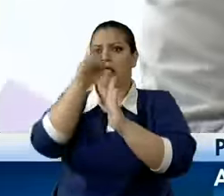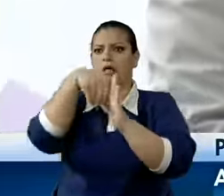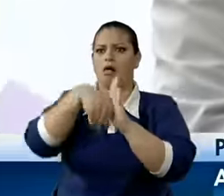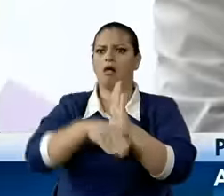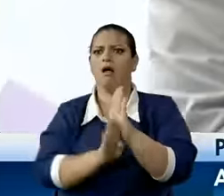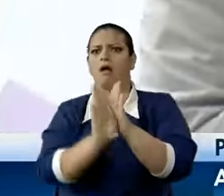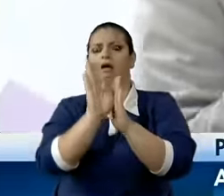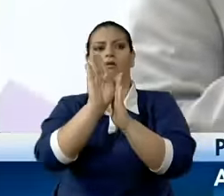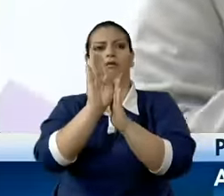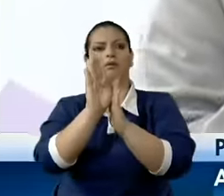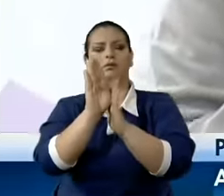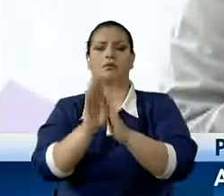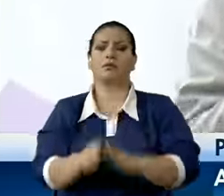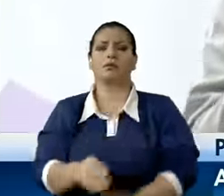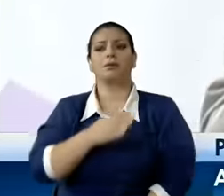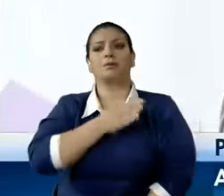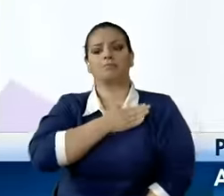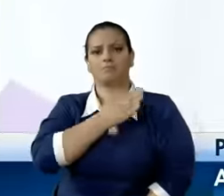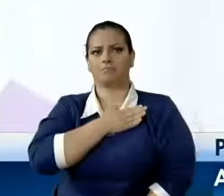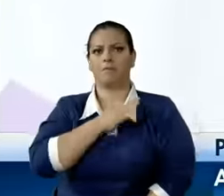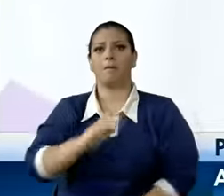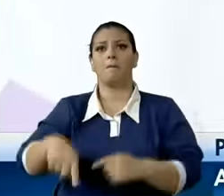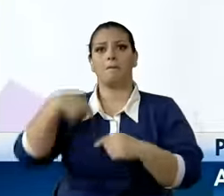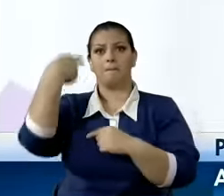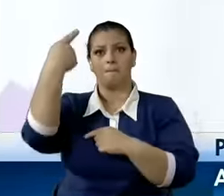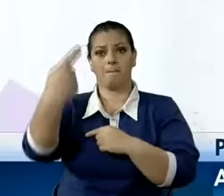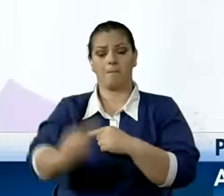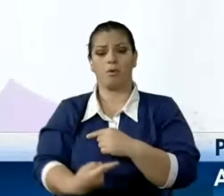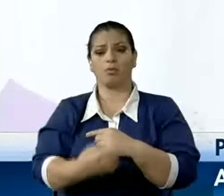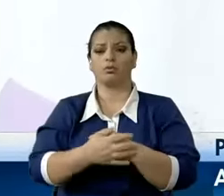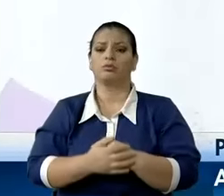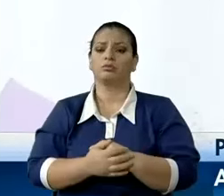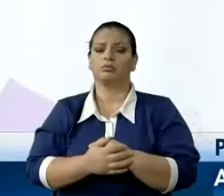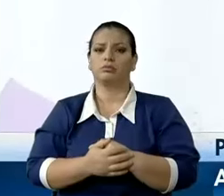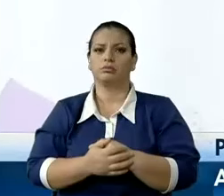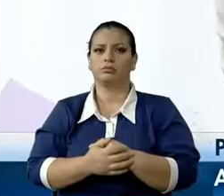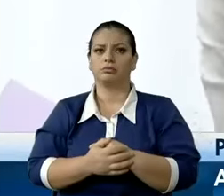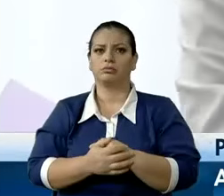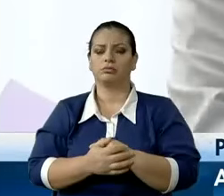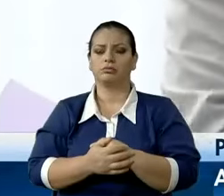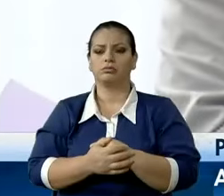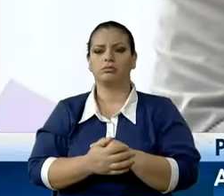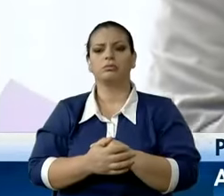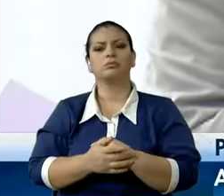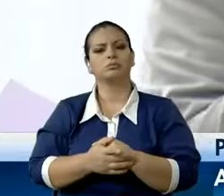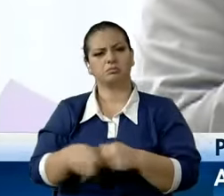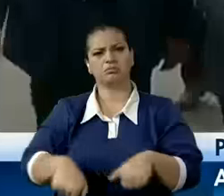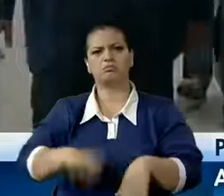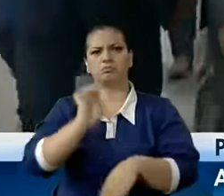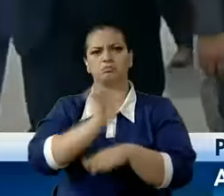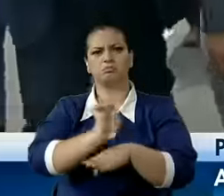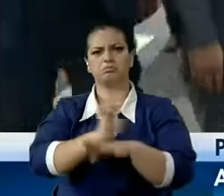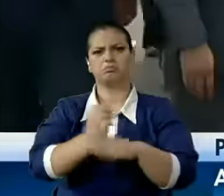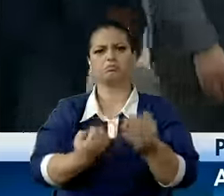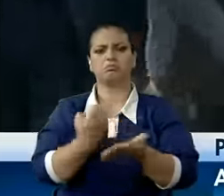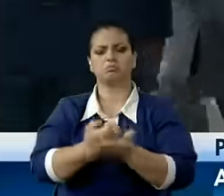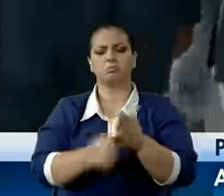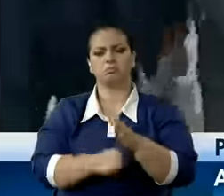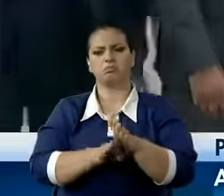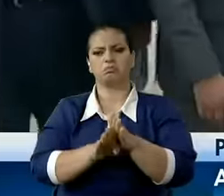la esperanza que este segundo semestre dé claro signo de recuperación de la economía, de que las políticas adoptadas están surtiendo efecto. Luego acudió